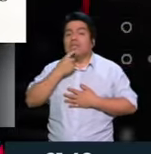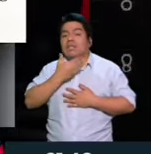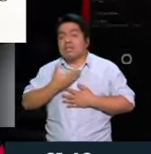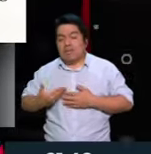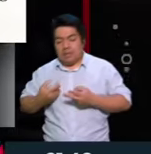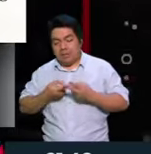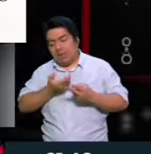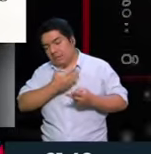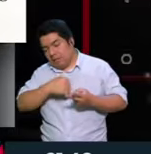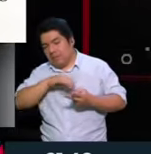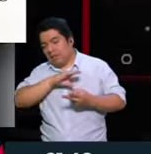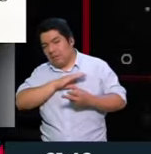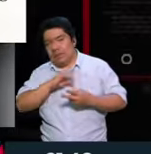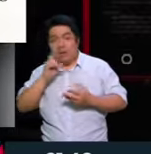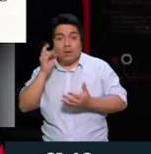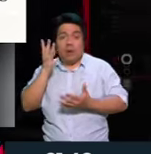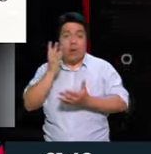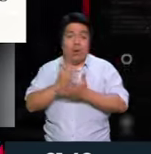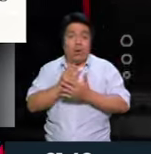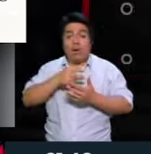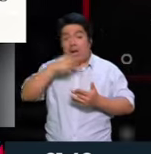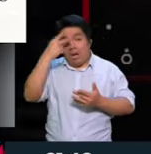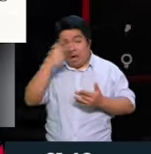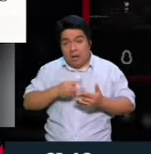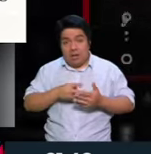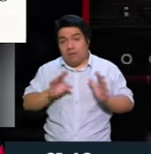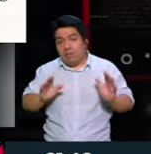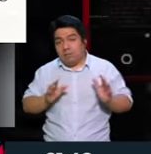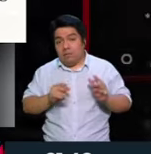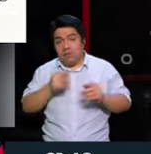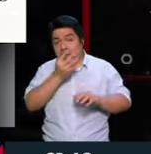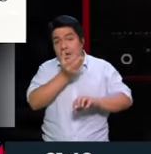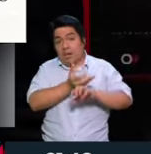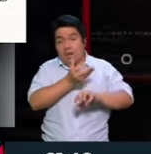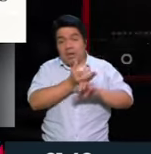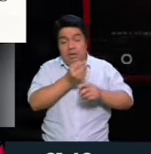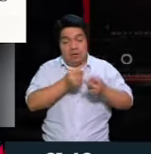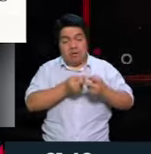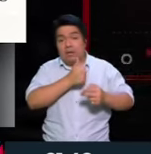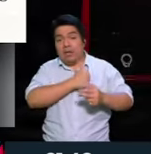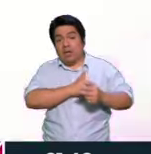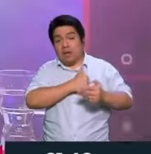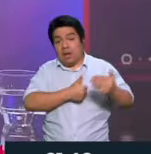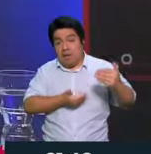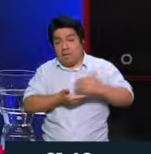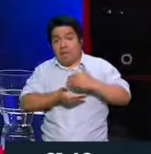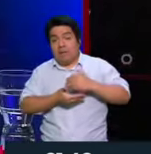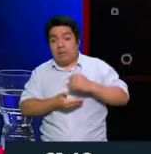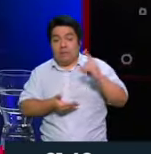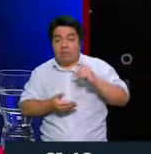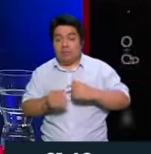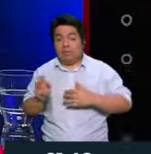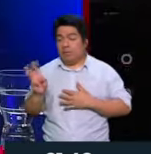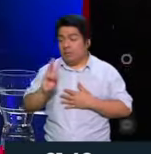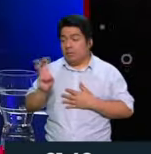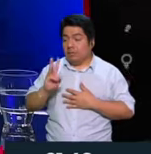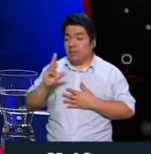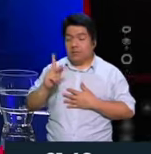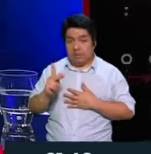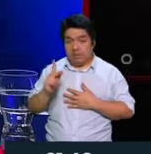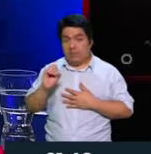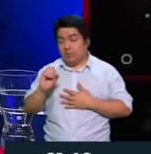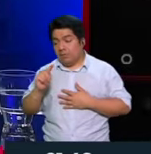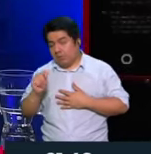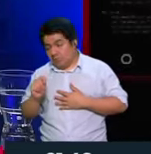de que la reforma solo concierne a los mexicanos y que Estados Unidos y Canadá no tienen por qué meterse. El Washington Post sacó